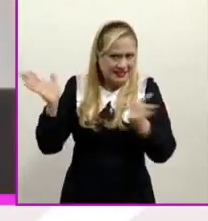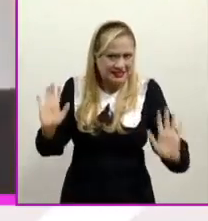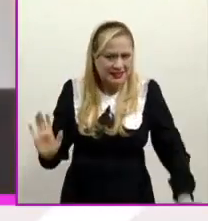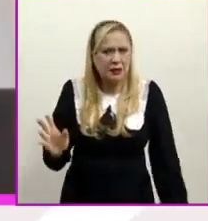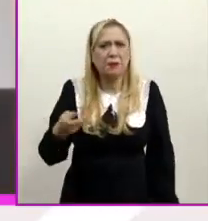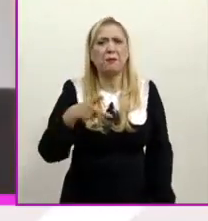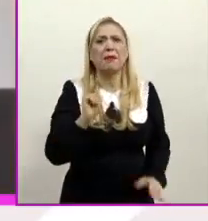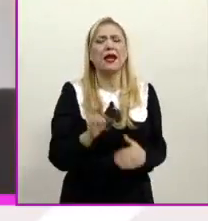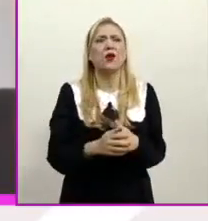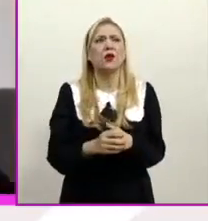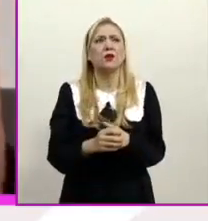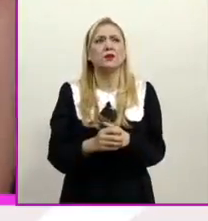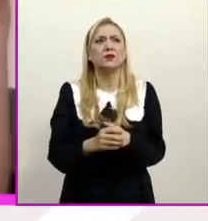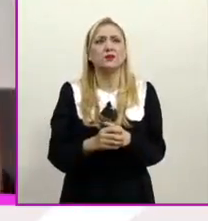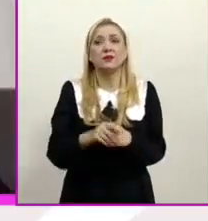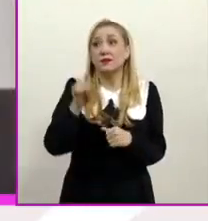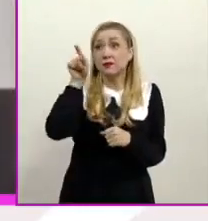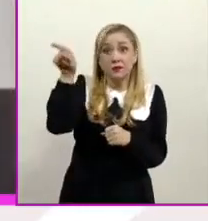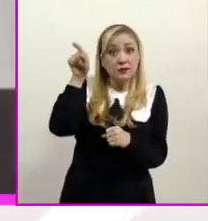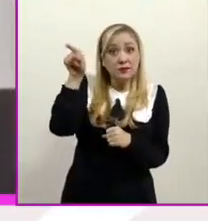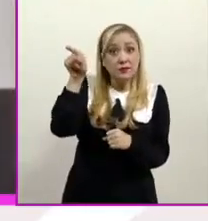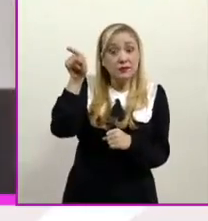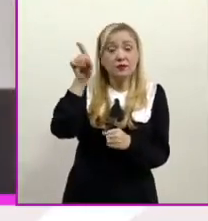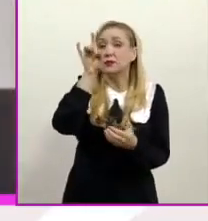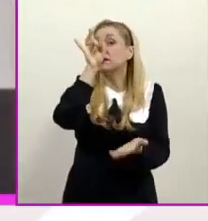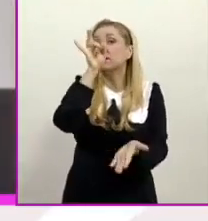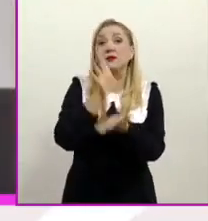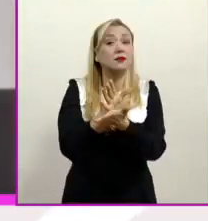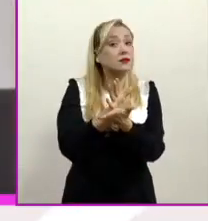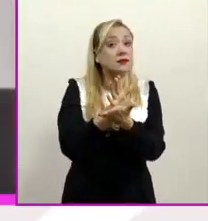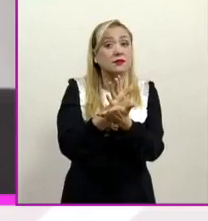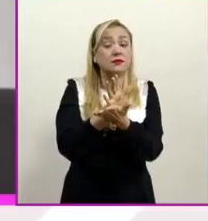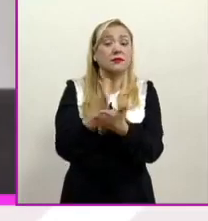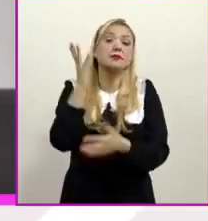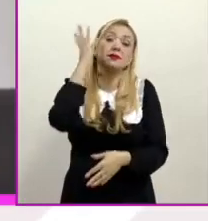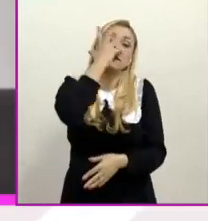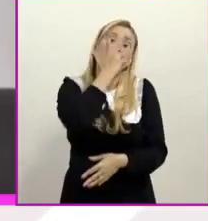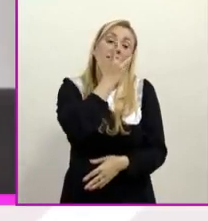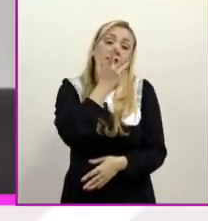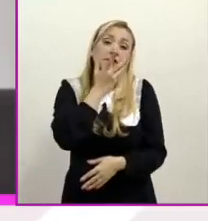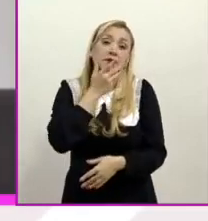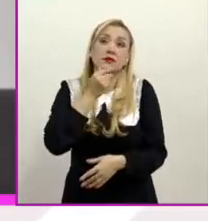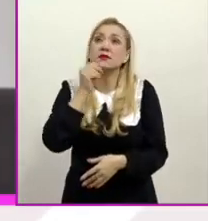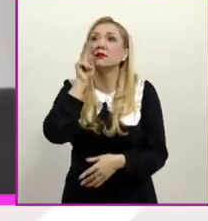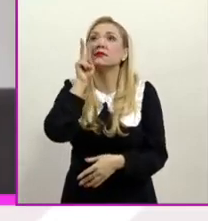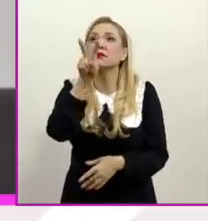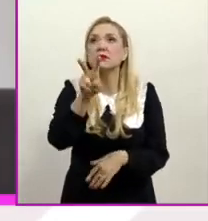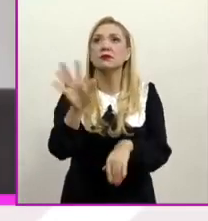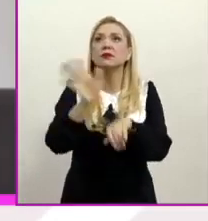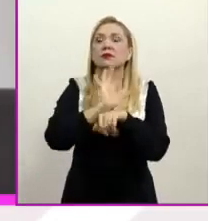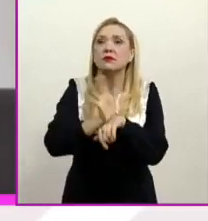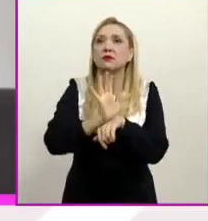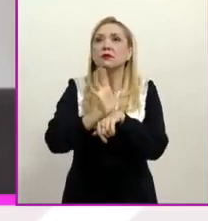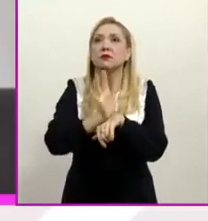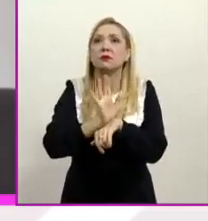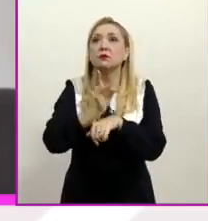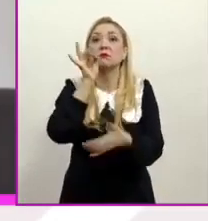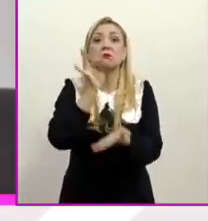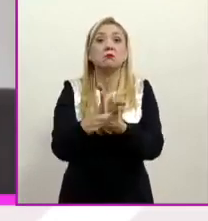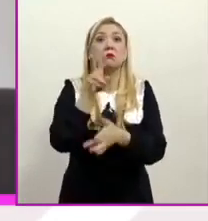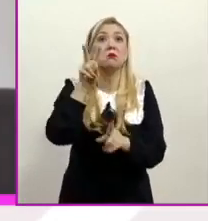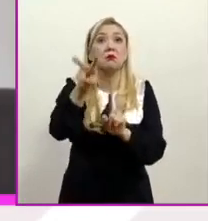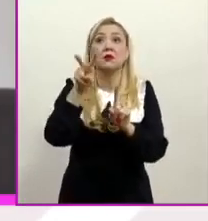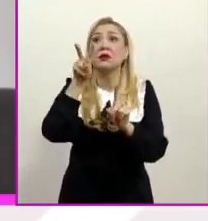sea. El problema es que ese es el único modelo que podíamos ver en las historias, que podíamos